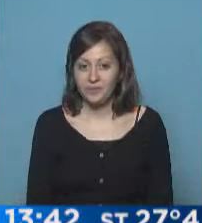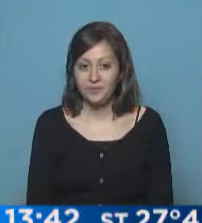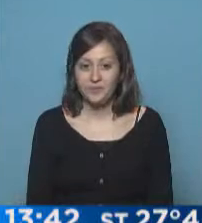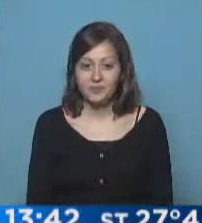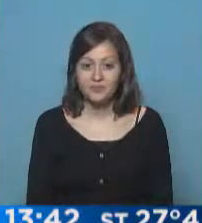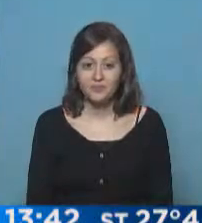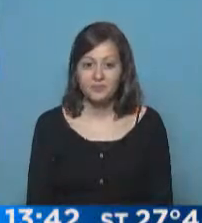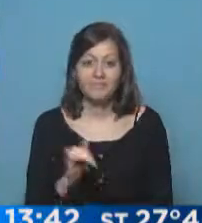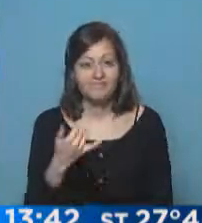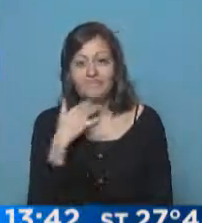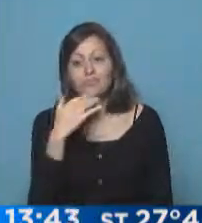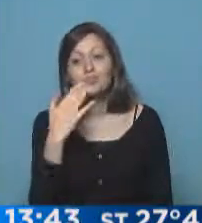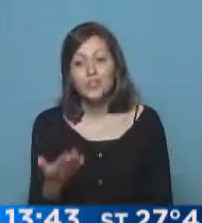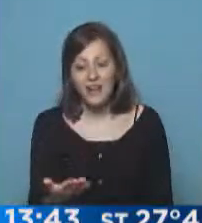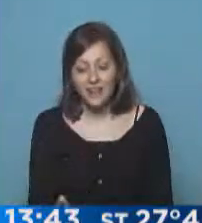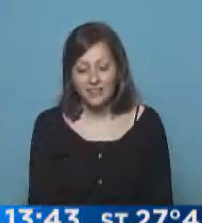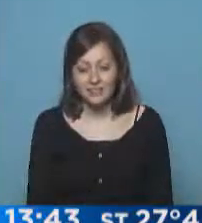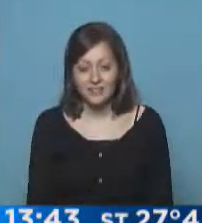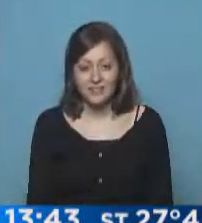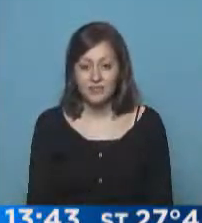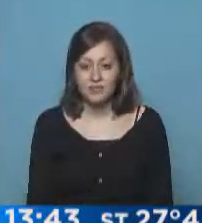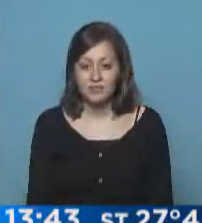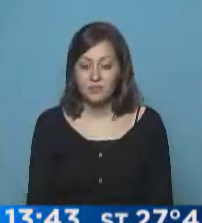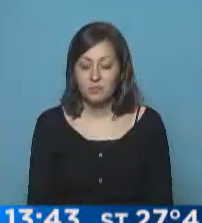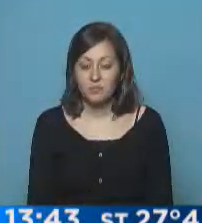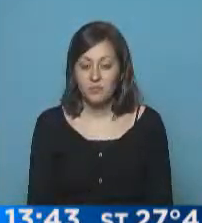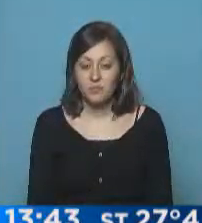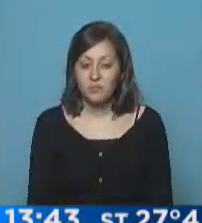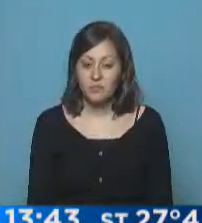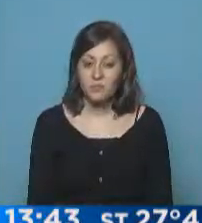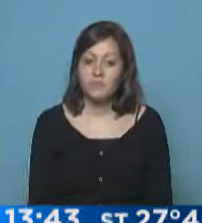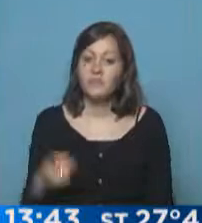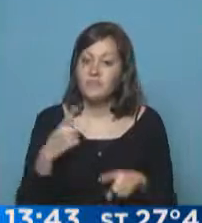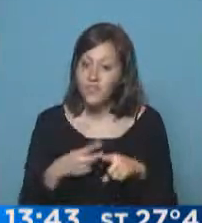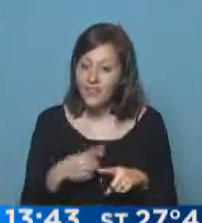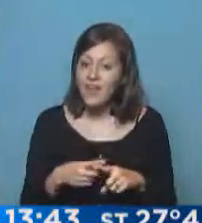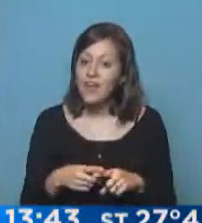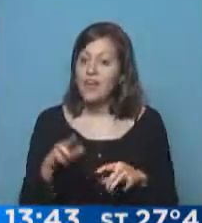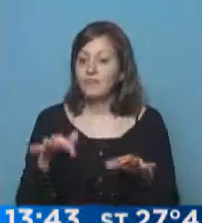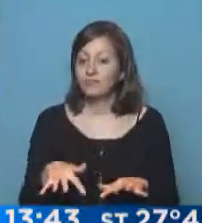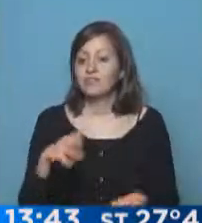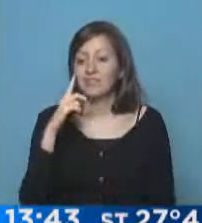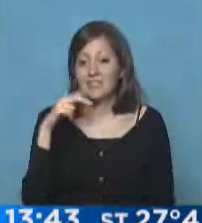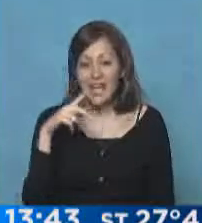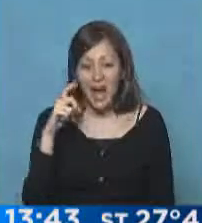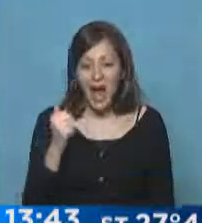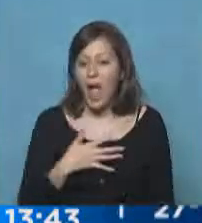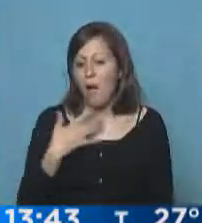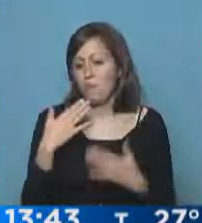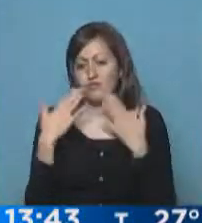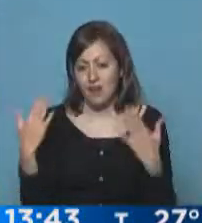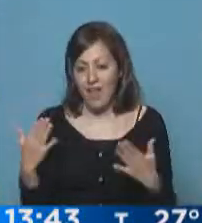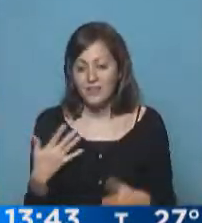muchísimas gracias. La DAC, al festival, al Inca... muy agradecido realmente.